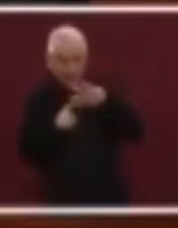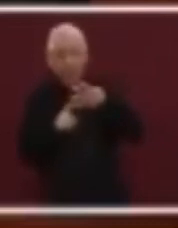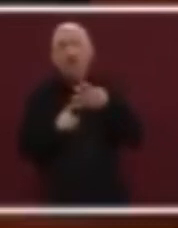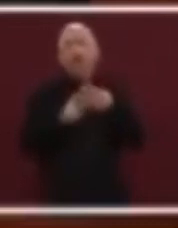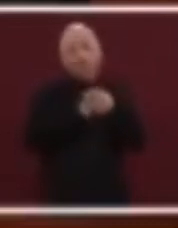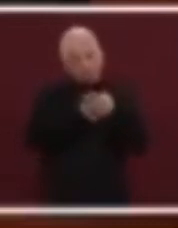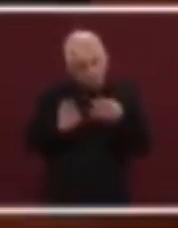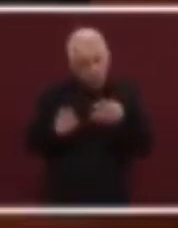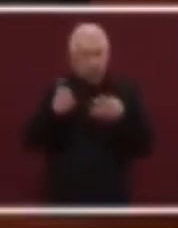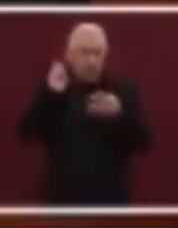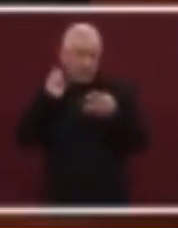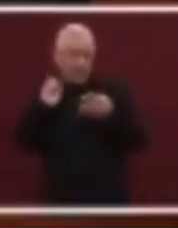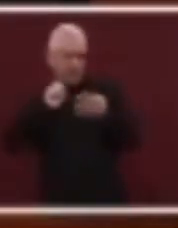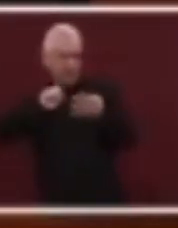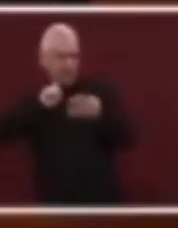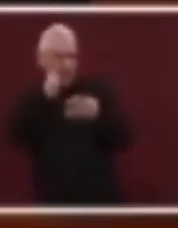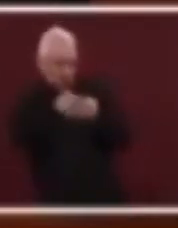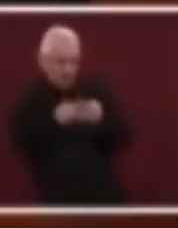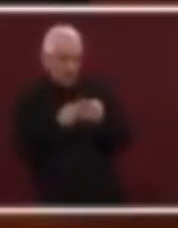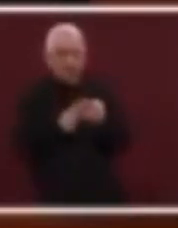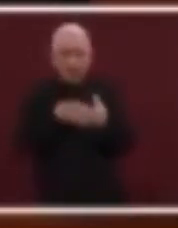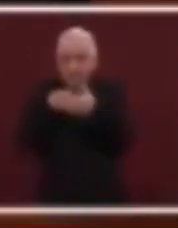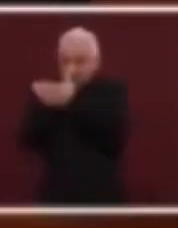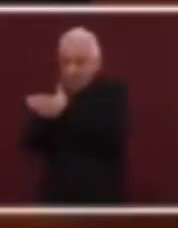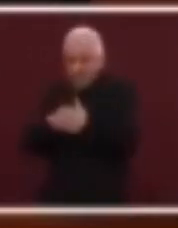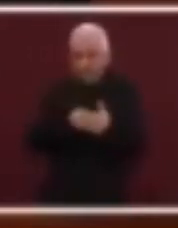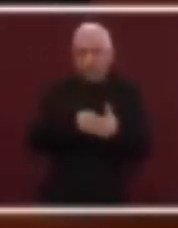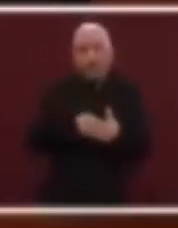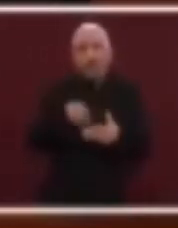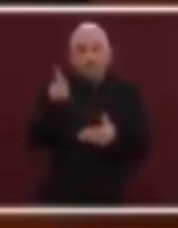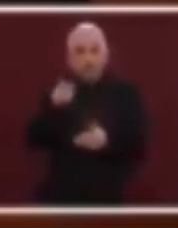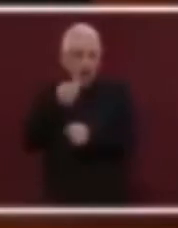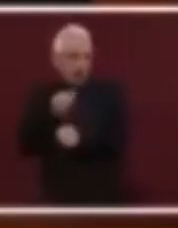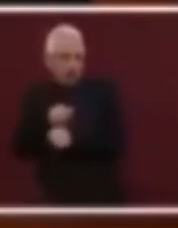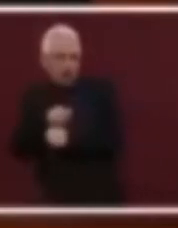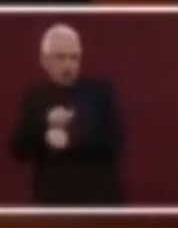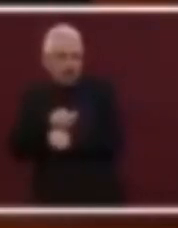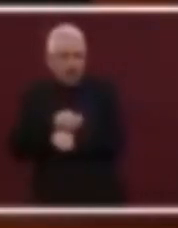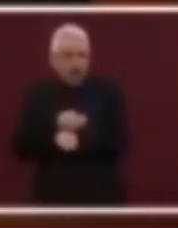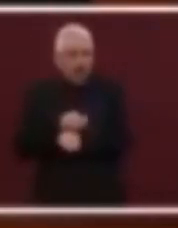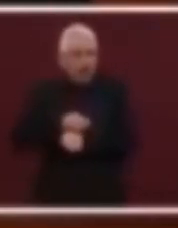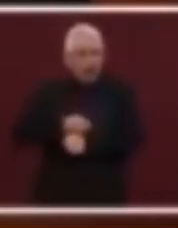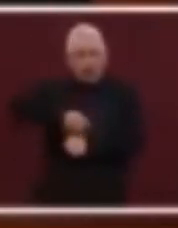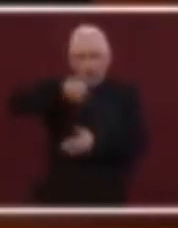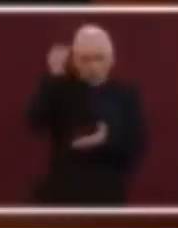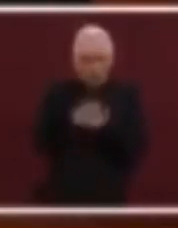solicitar única y estrictamente lo necesario para el aprendizaje. Eso es fundamental.